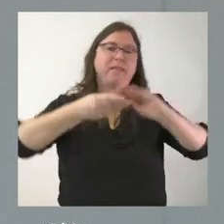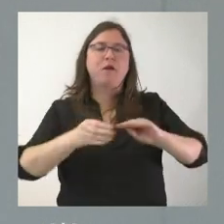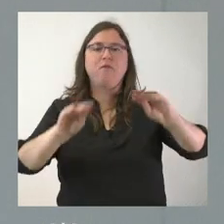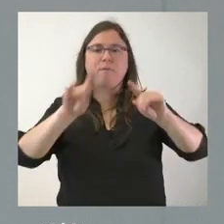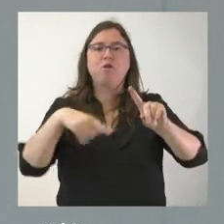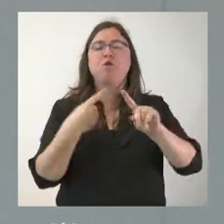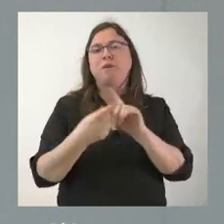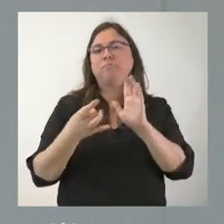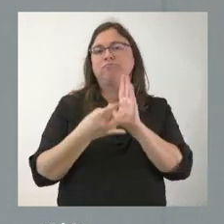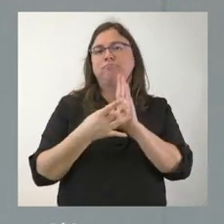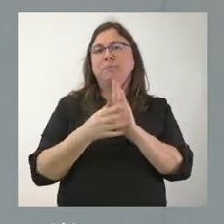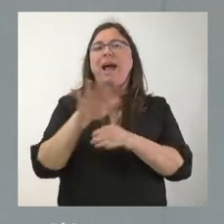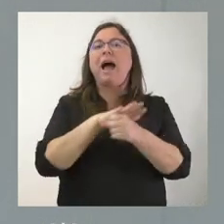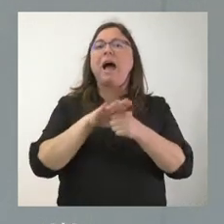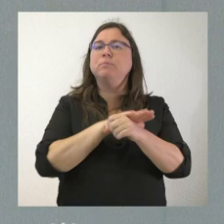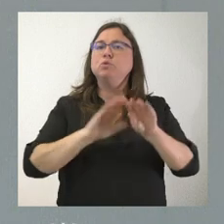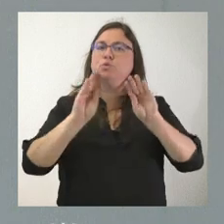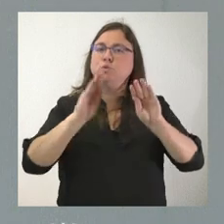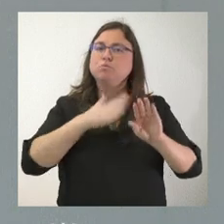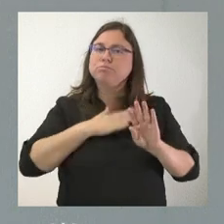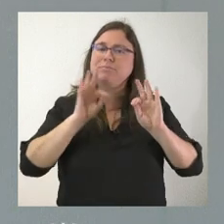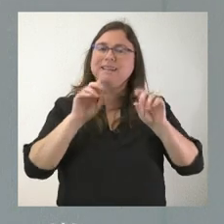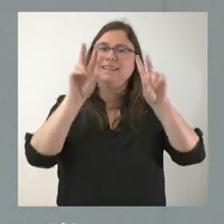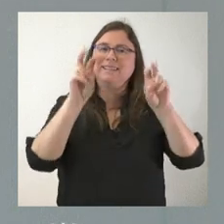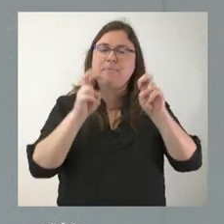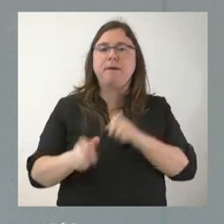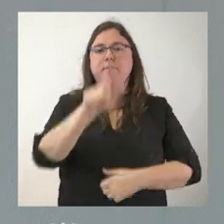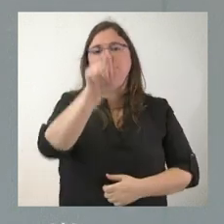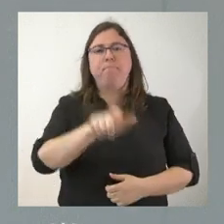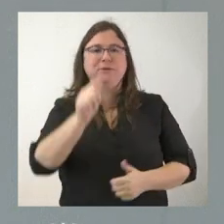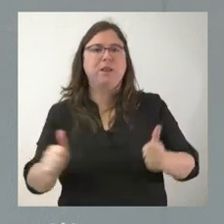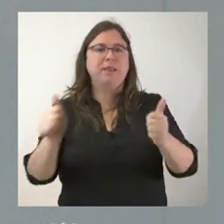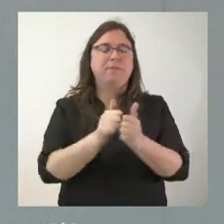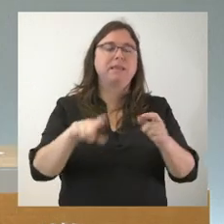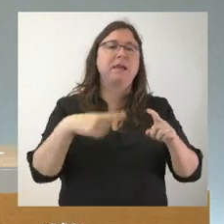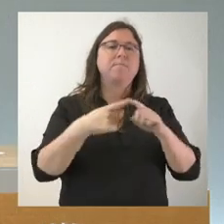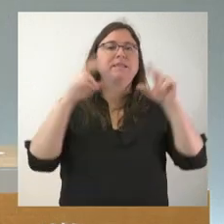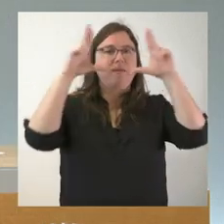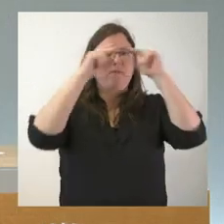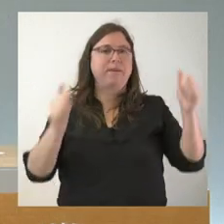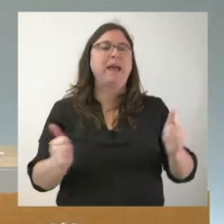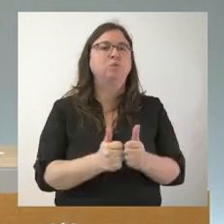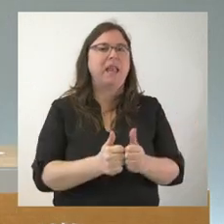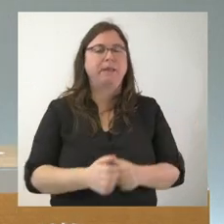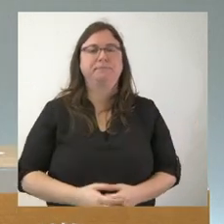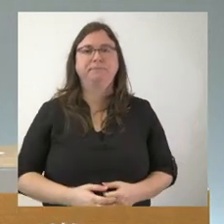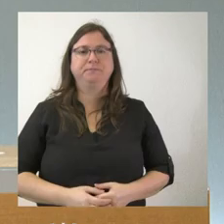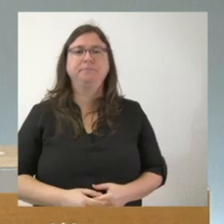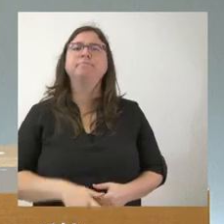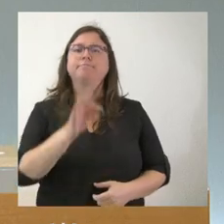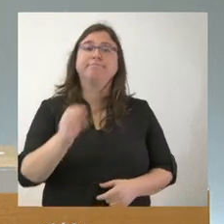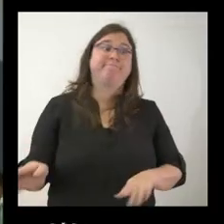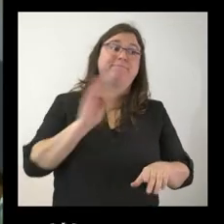asociada al ámbito específico en materia de personas dependientes y de auxiliares de enfermería sí volviendo al asunto